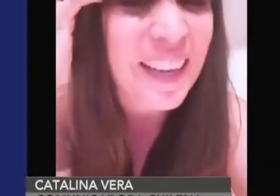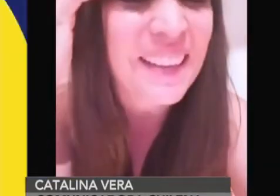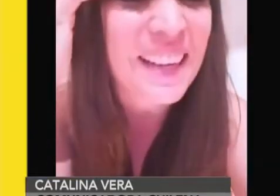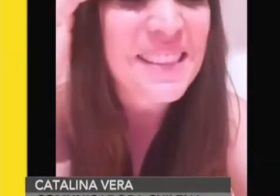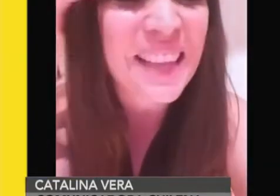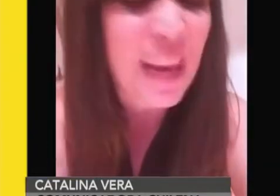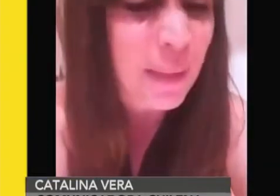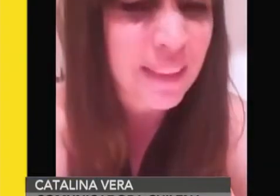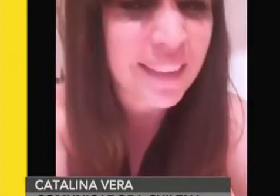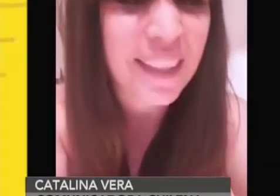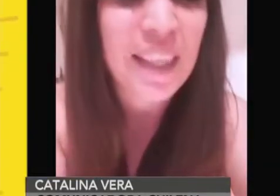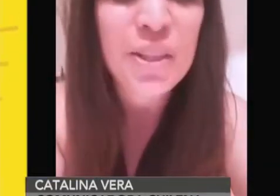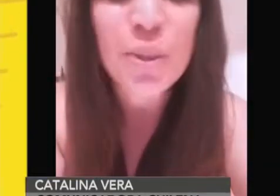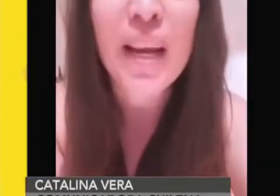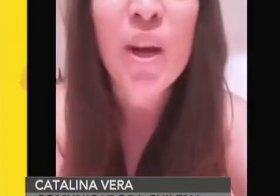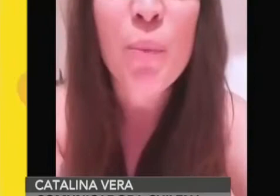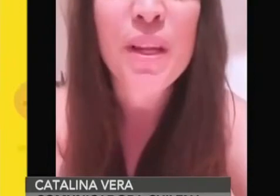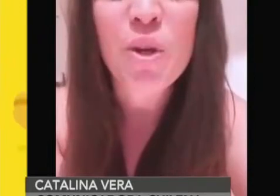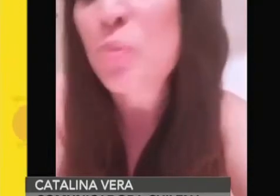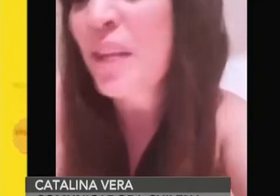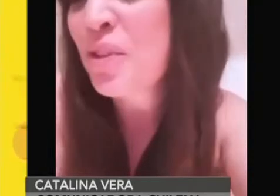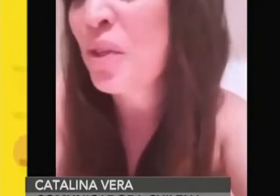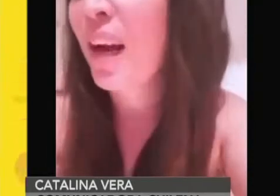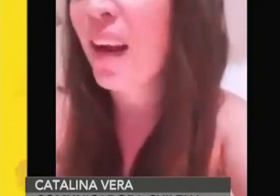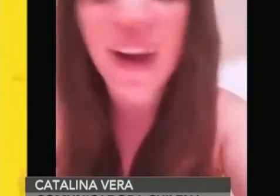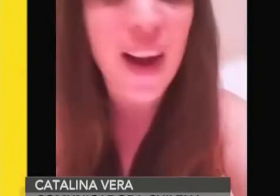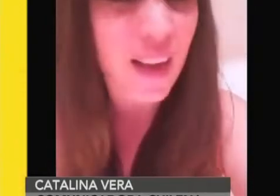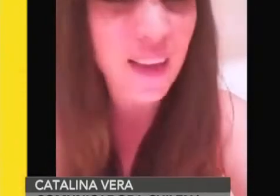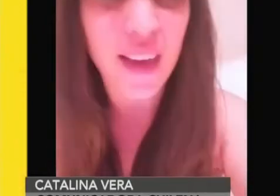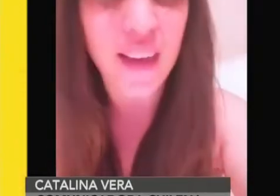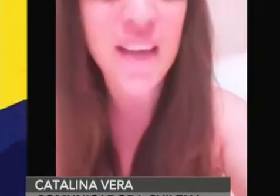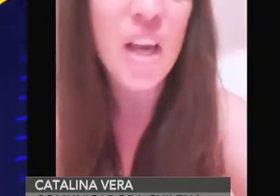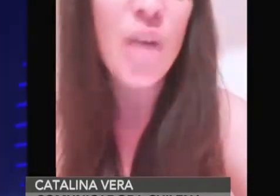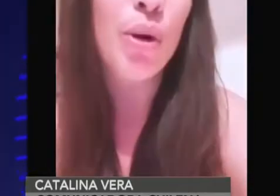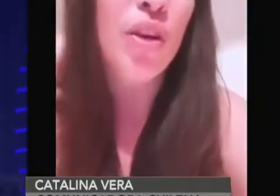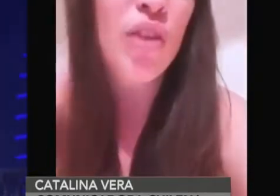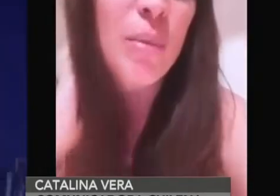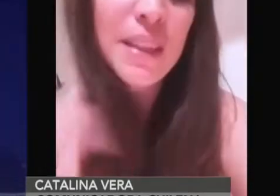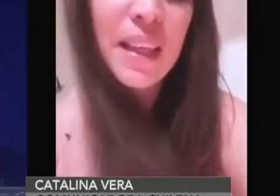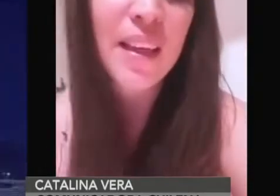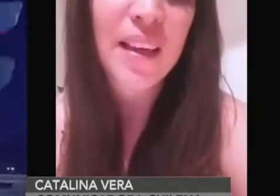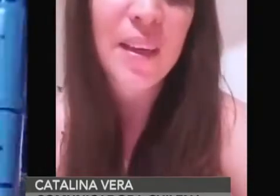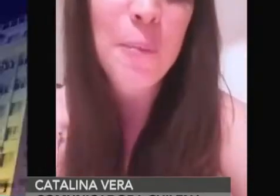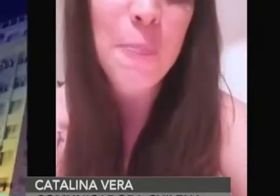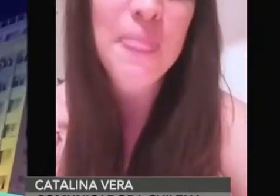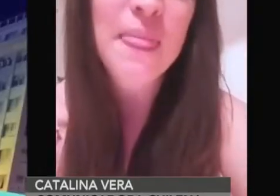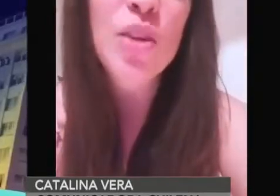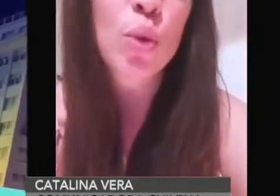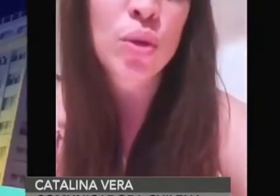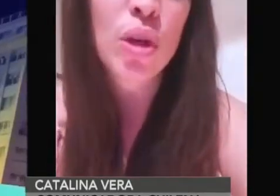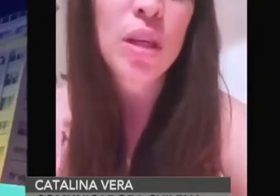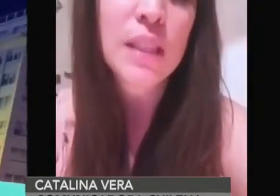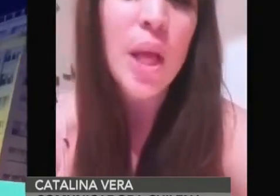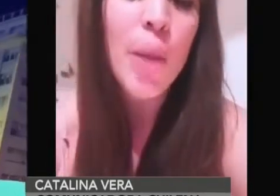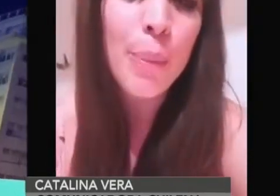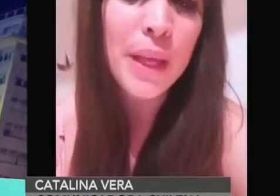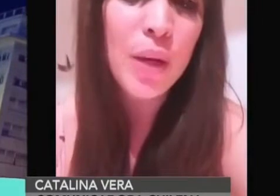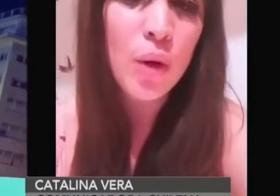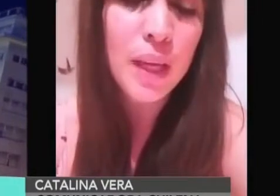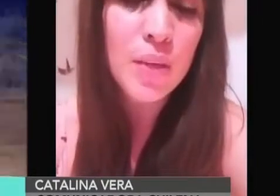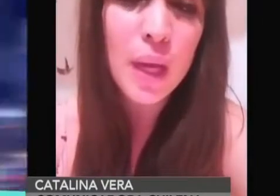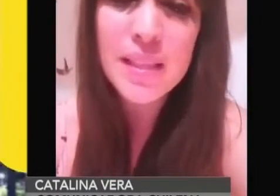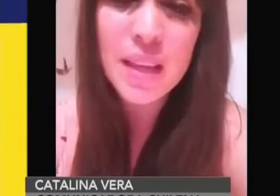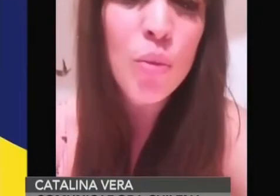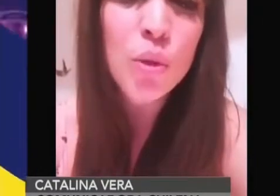saquen de la mente todas las conspiraciones raras que hay, porque obviamente da susto,